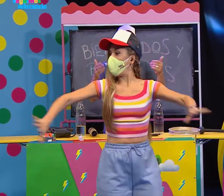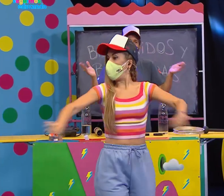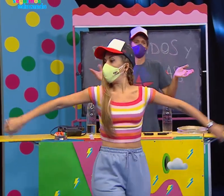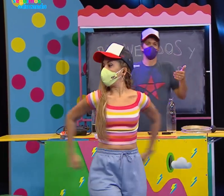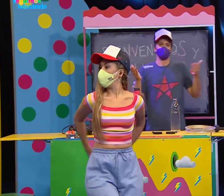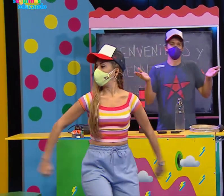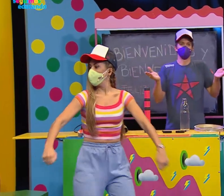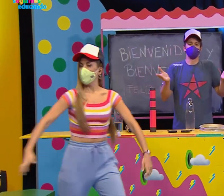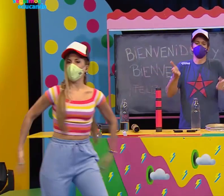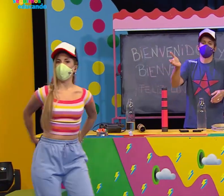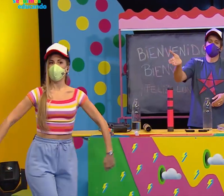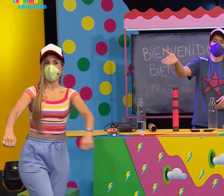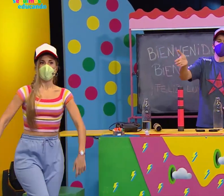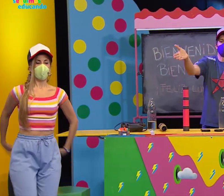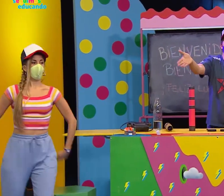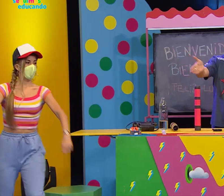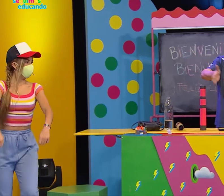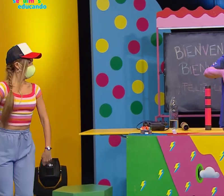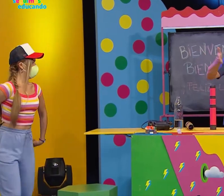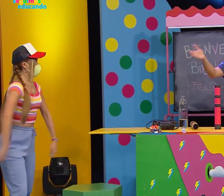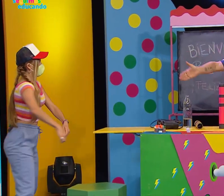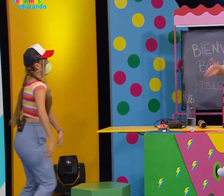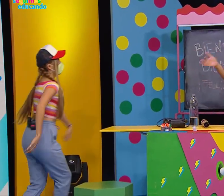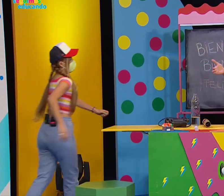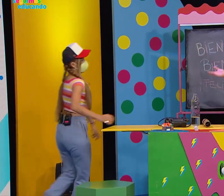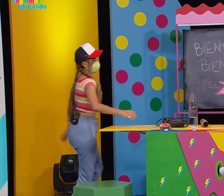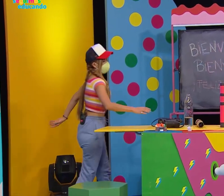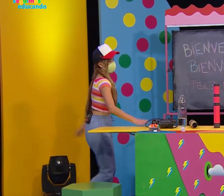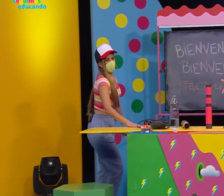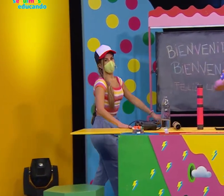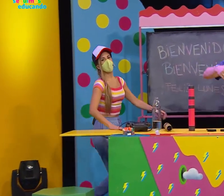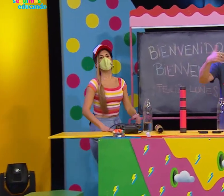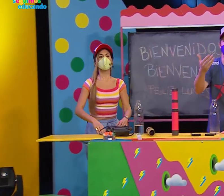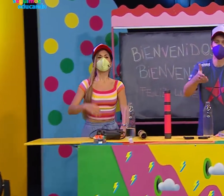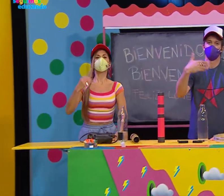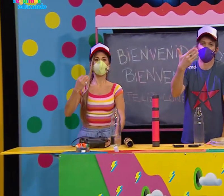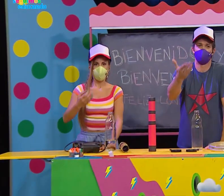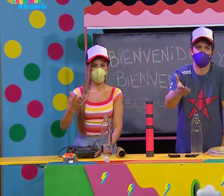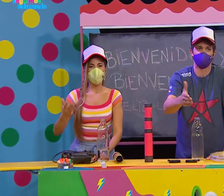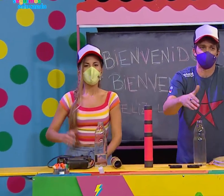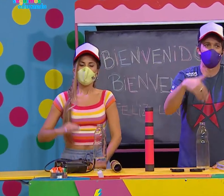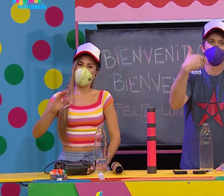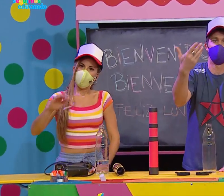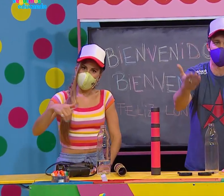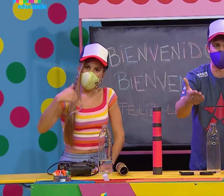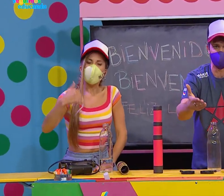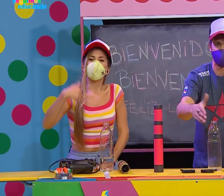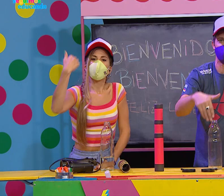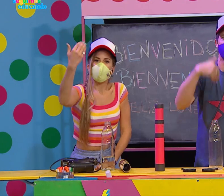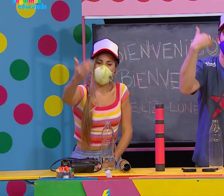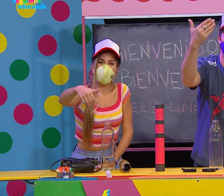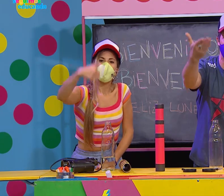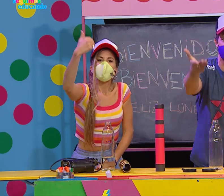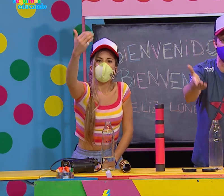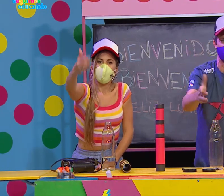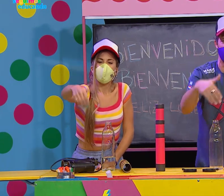pero ahora la abro al revés. Claro. Lo que está describiendo Carolina es el concepto de este programa. Porque abrís una puerta, más luego abrís otra,